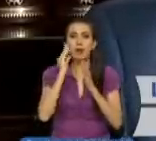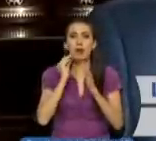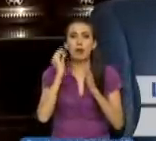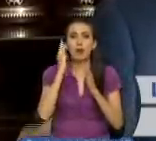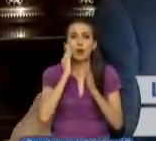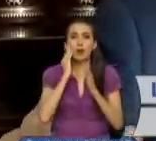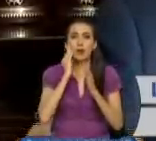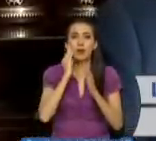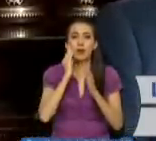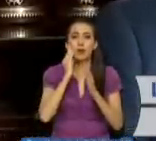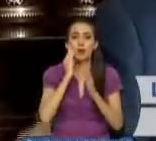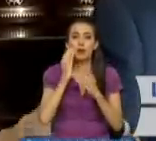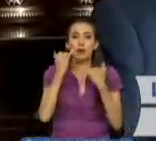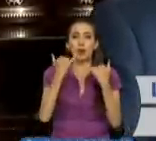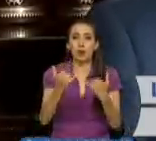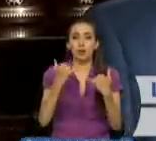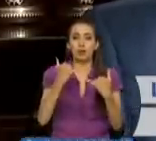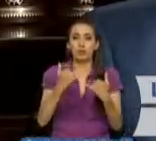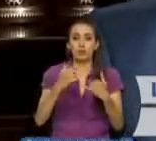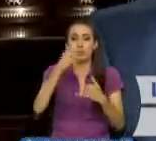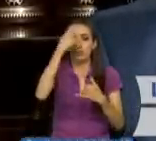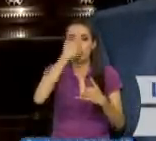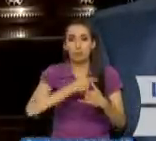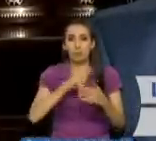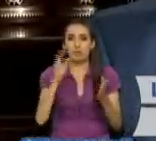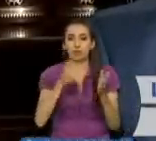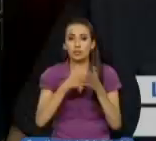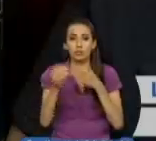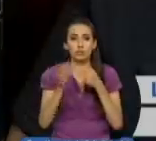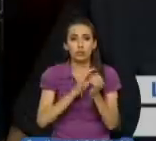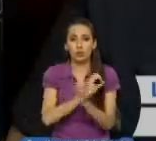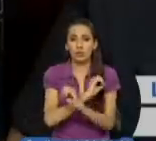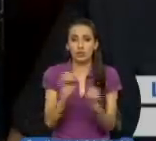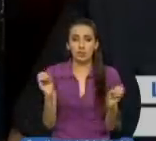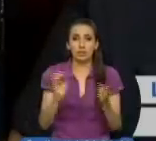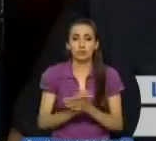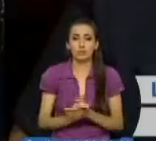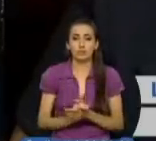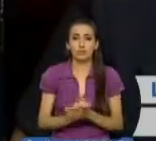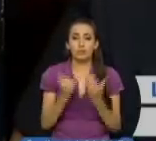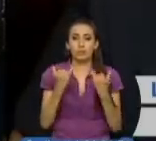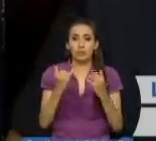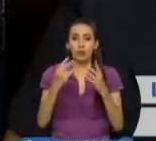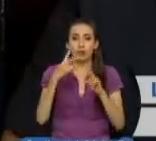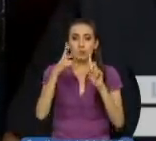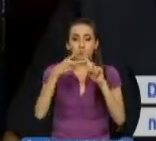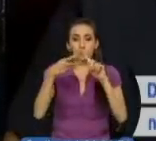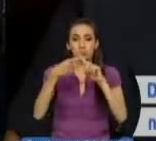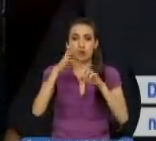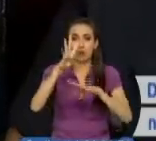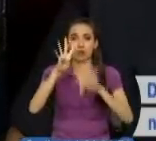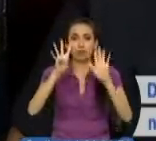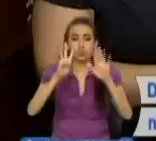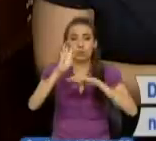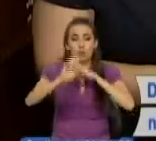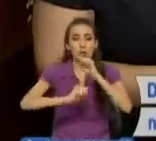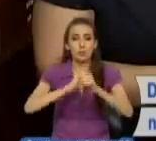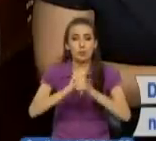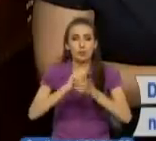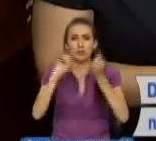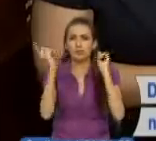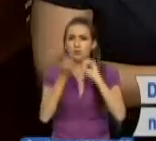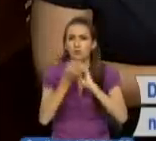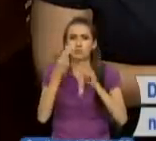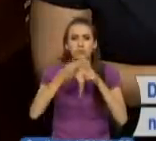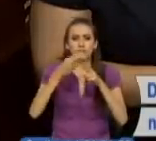que humanamente no era posible los abogados aseguran que el perito que tiene 9 años de experiencia no cambió nombres en las